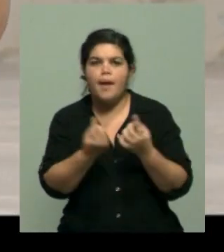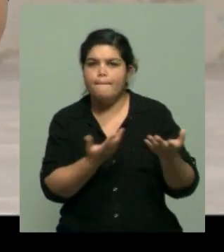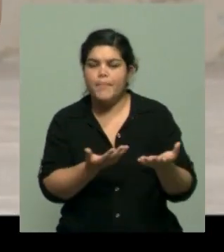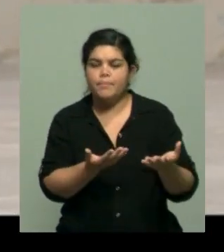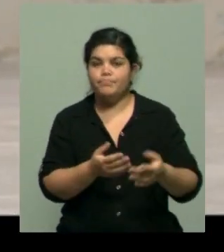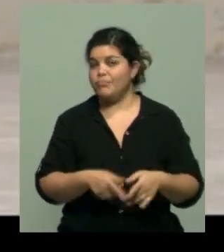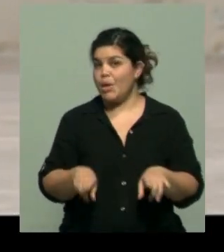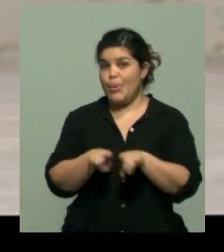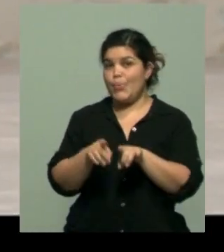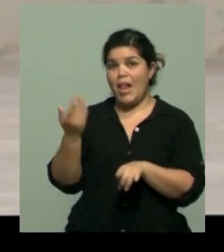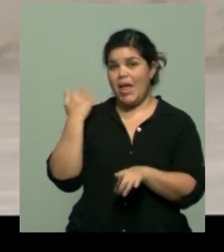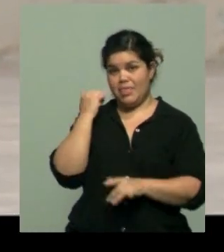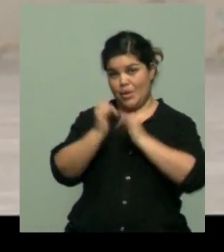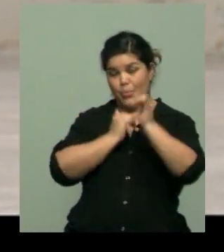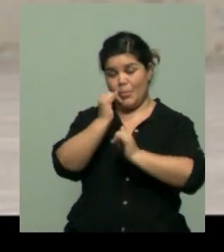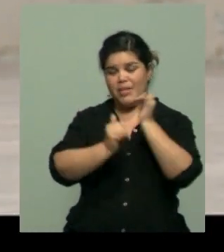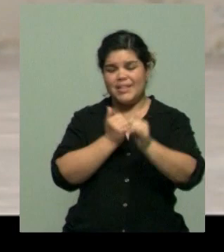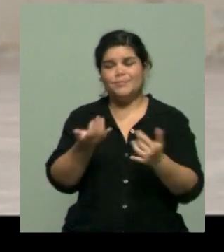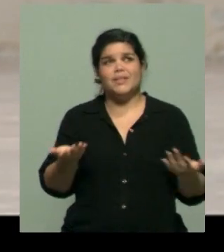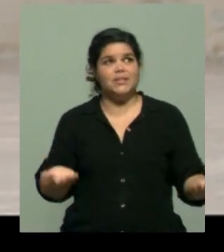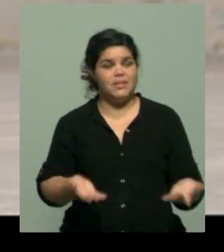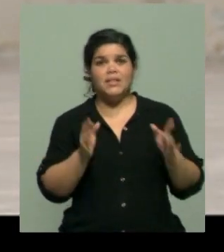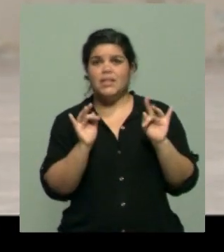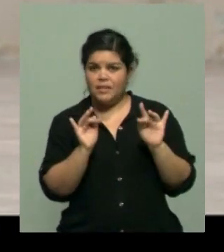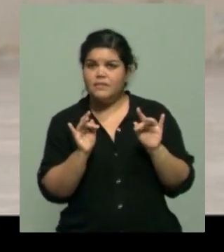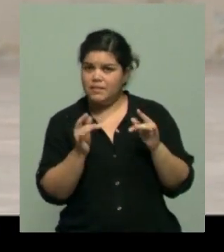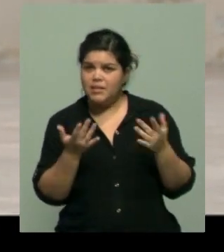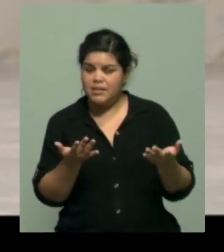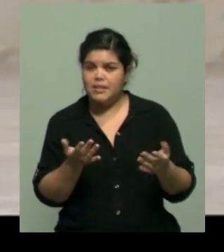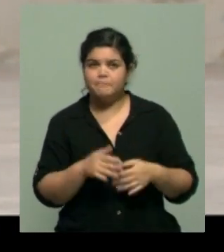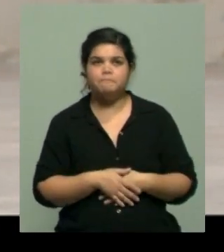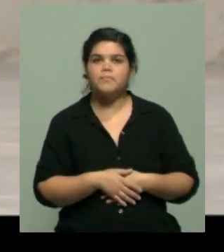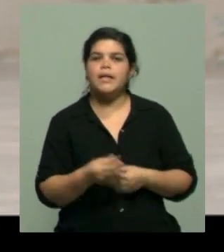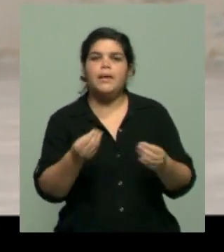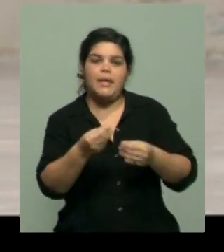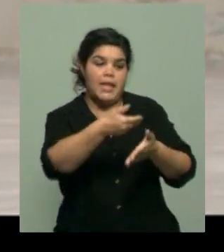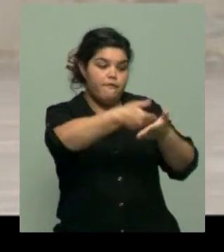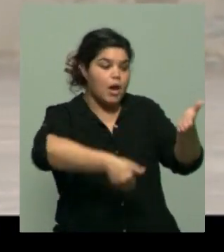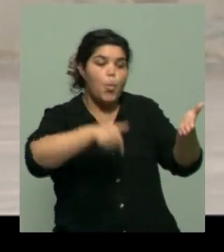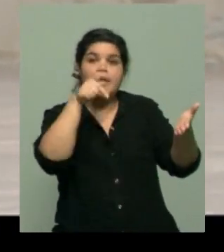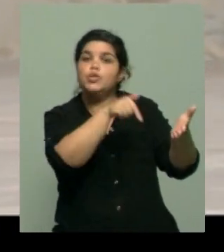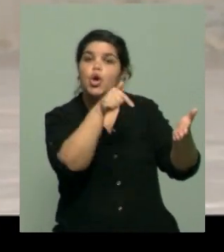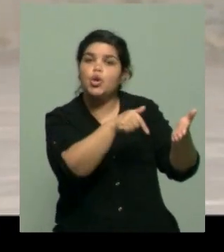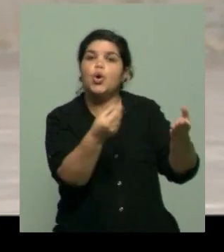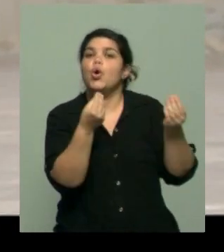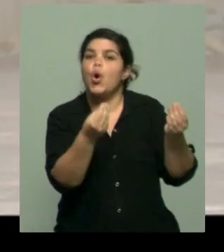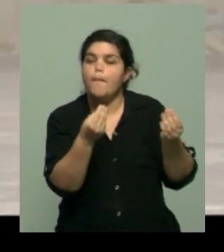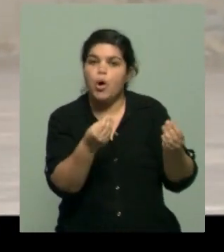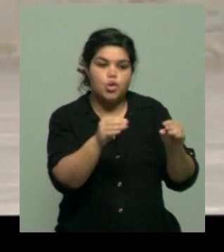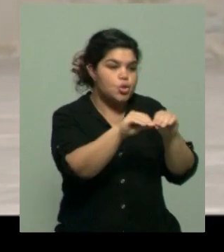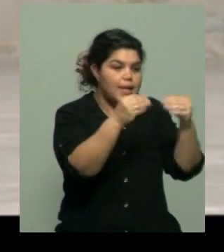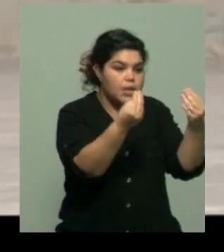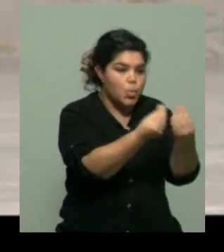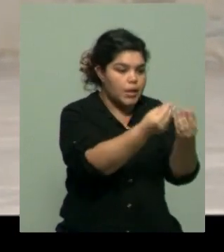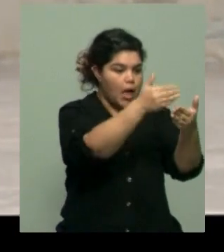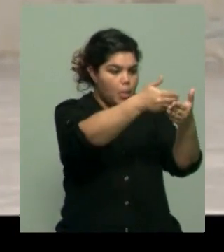difícil poder pensar qué es lo que hay que trabajar. Si vos solo la evaluación la haces atendiendo a los resultados y vos sobre